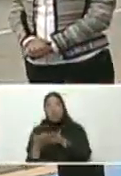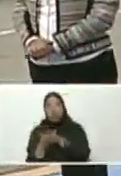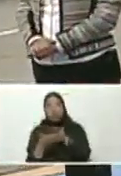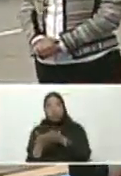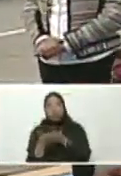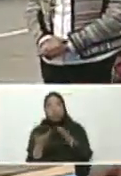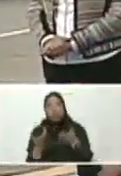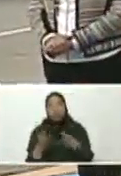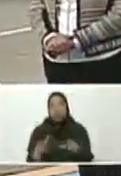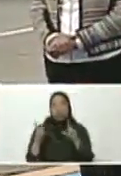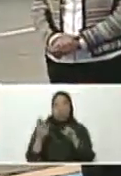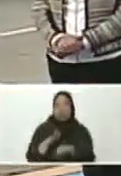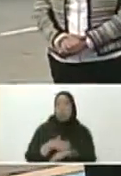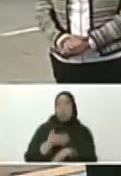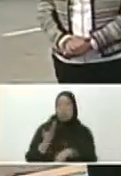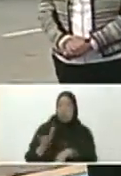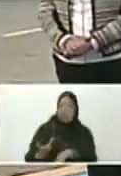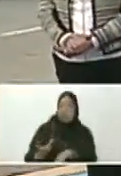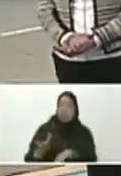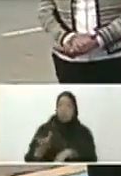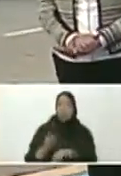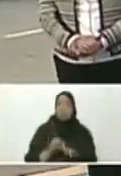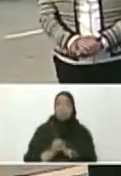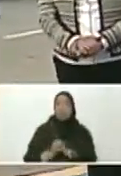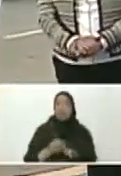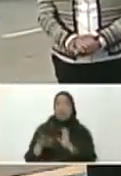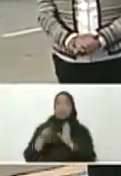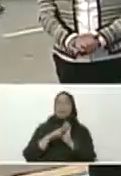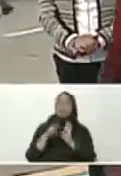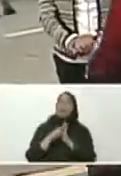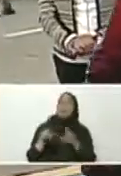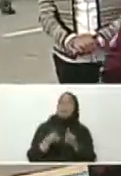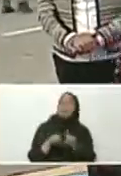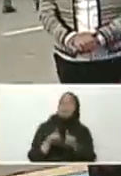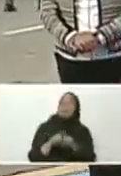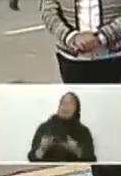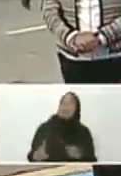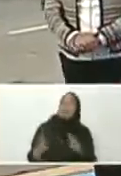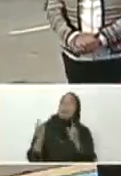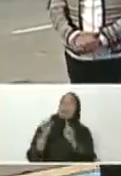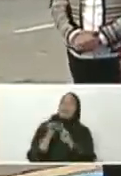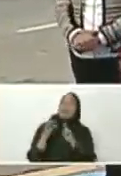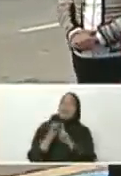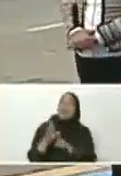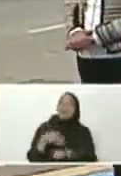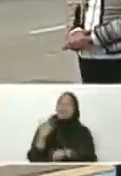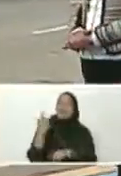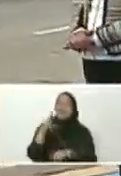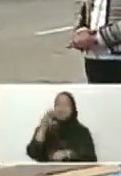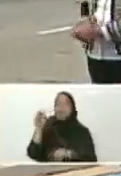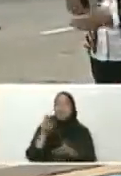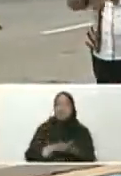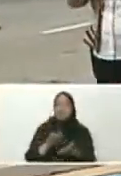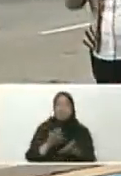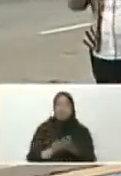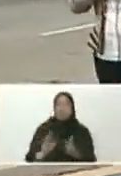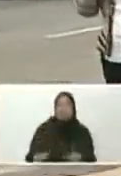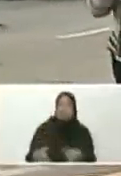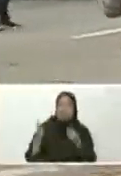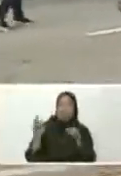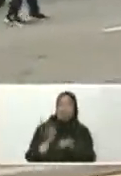de la posibilidad, para ver si es posible, la posibilidad de la posibilidad dentro del año 2040, aprobado para mañana.